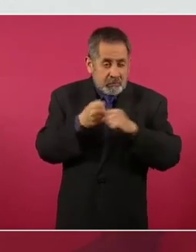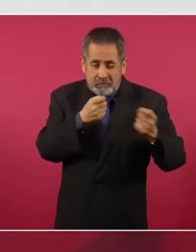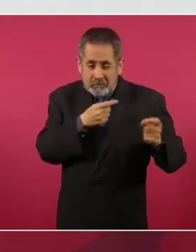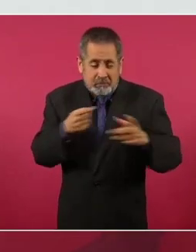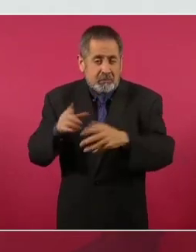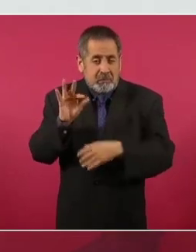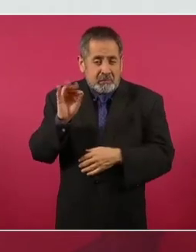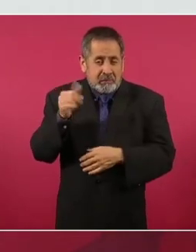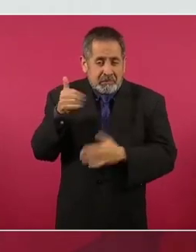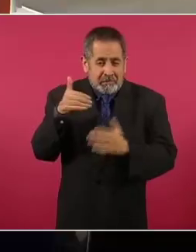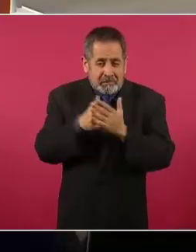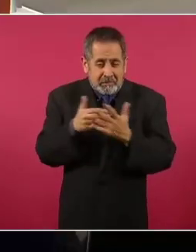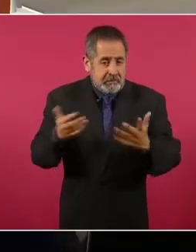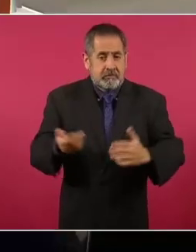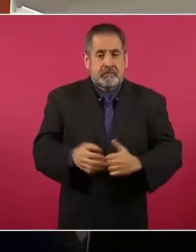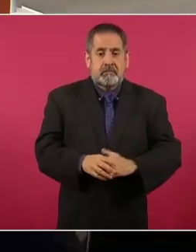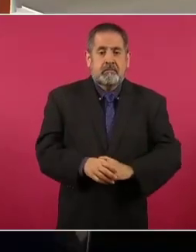que estamos hablando.